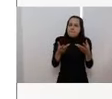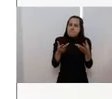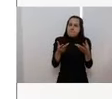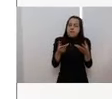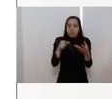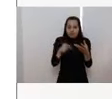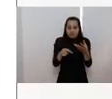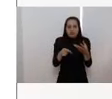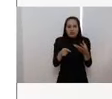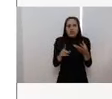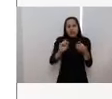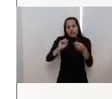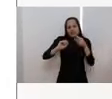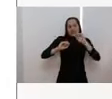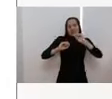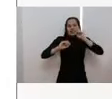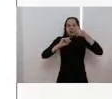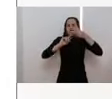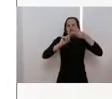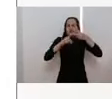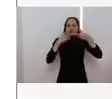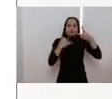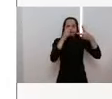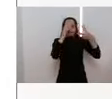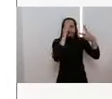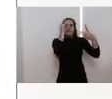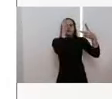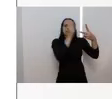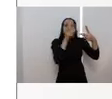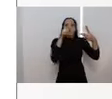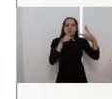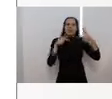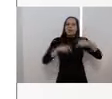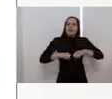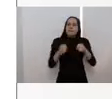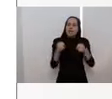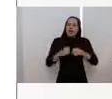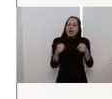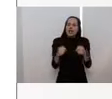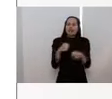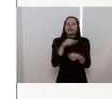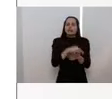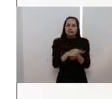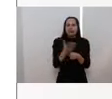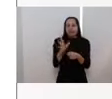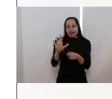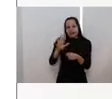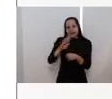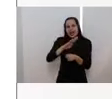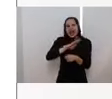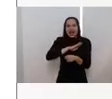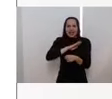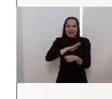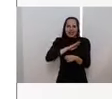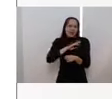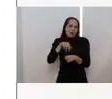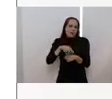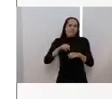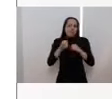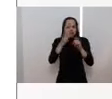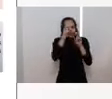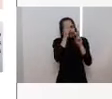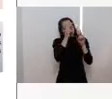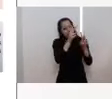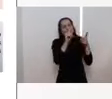dentro del segundo puesto al mérito de don a bogotá que nos genera la alcaldía de bogotá